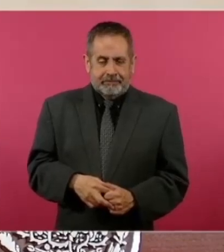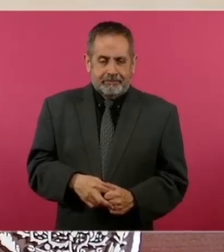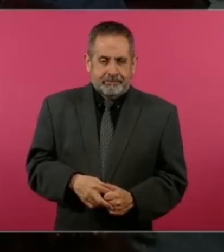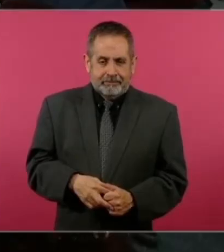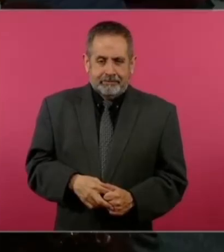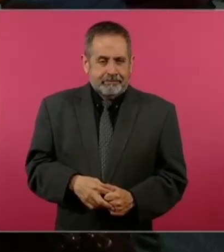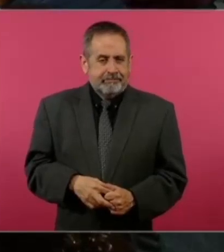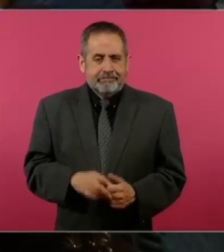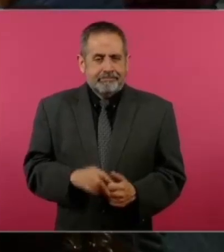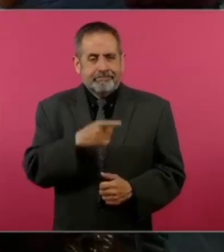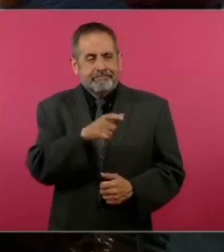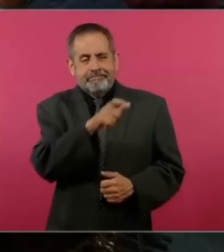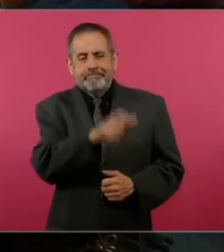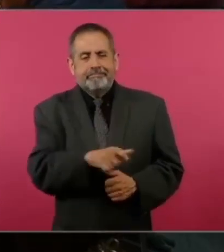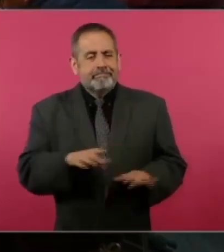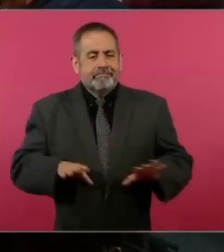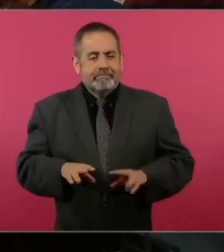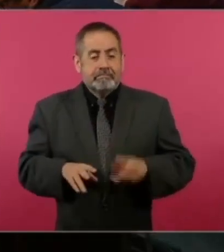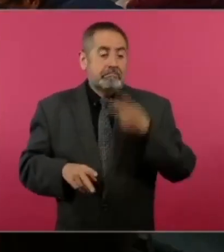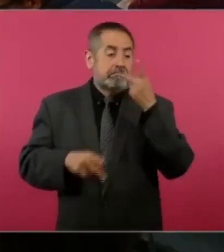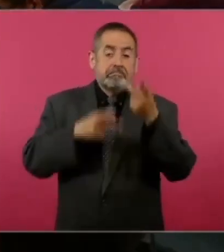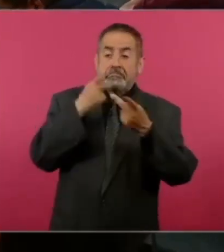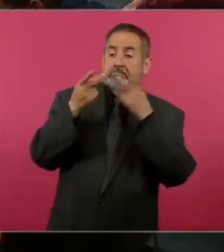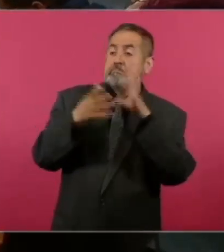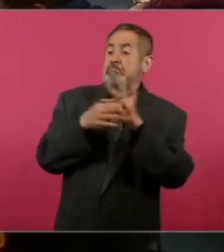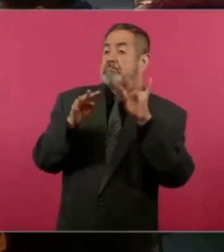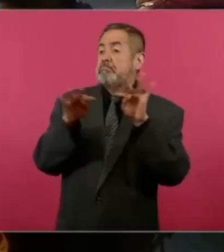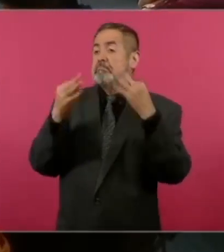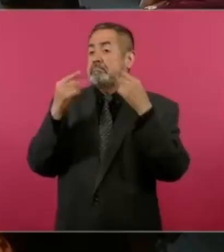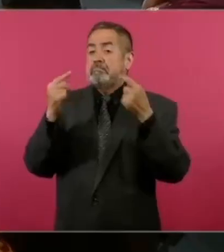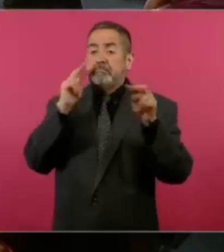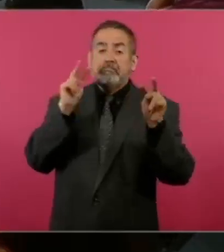una actitud demagógica,